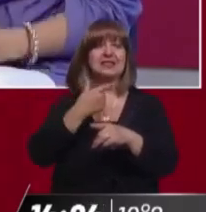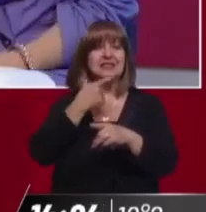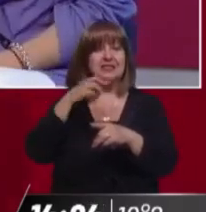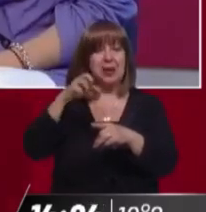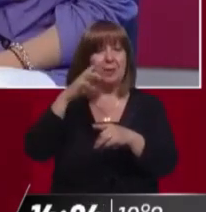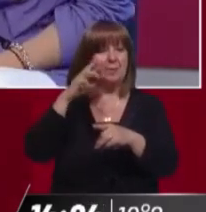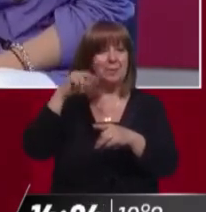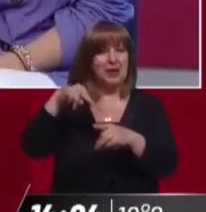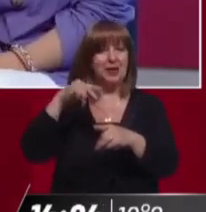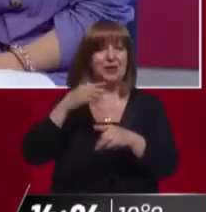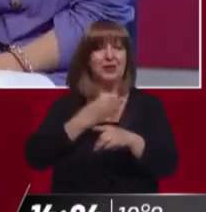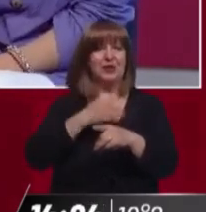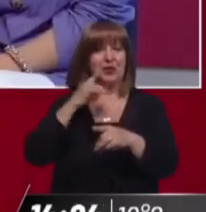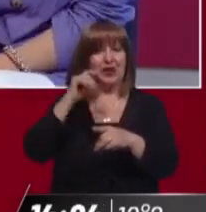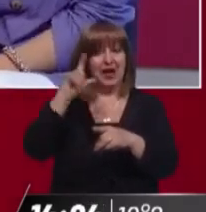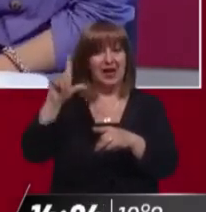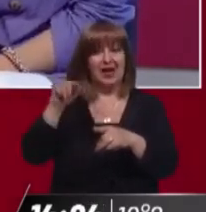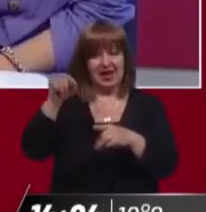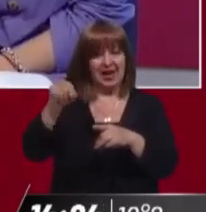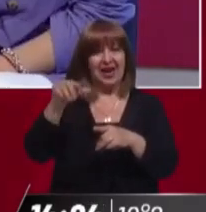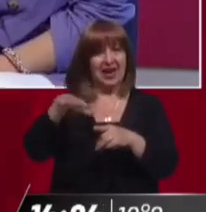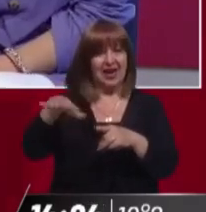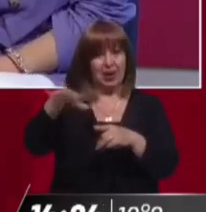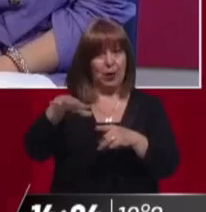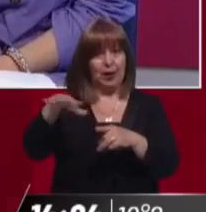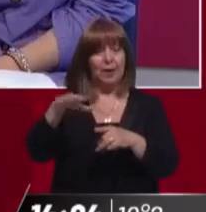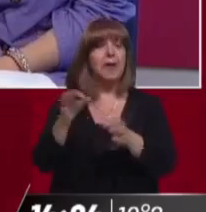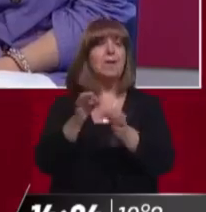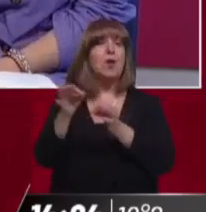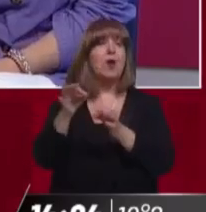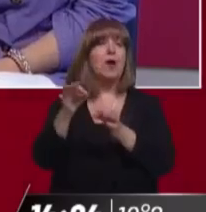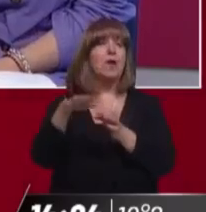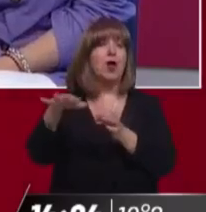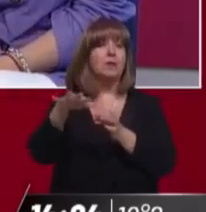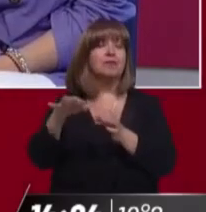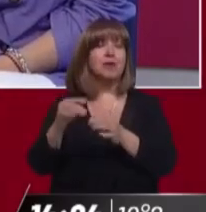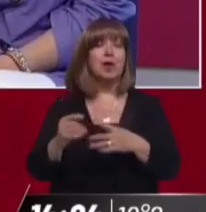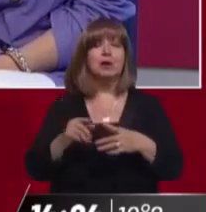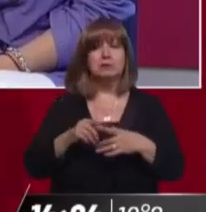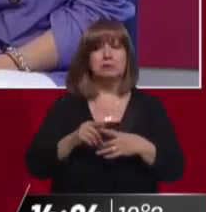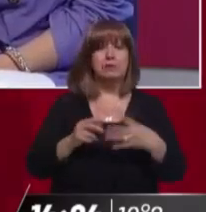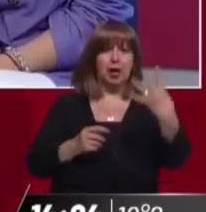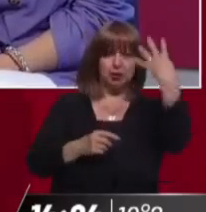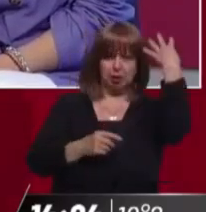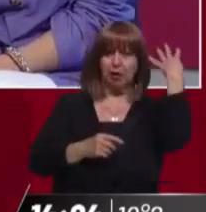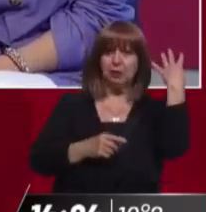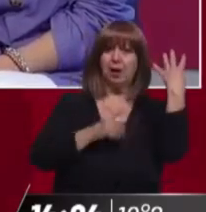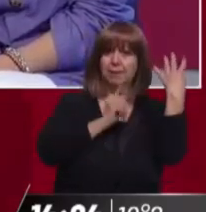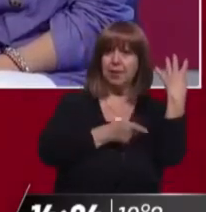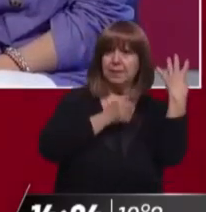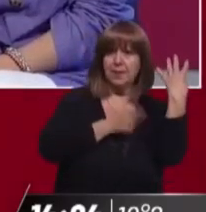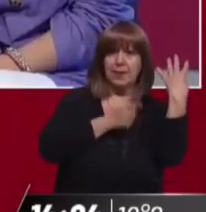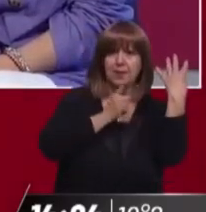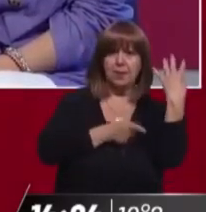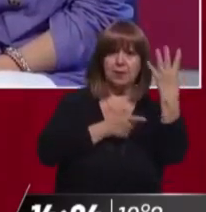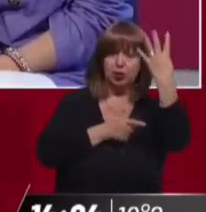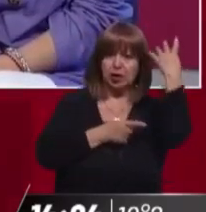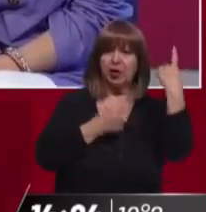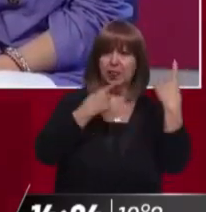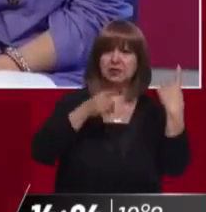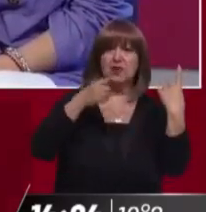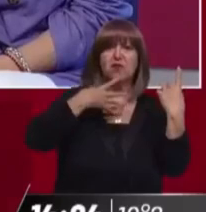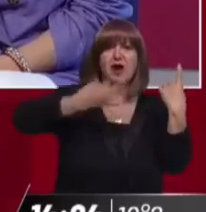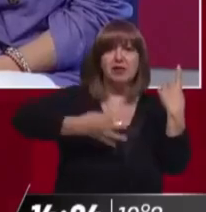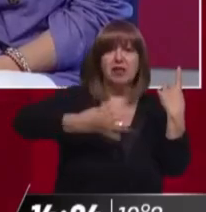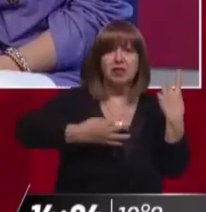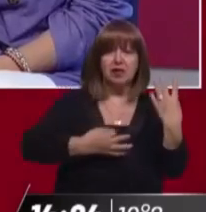claro los perros los gatos y los patos Bueno pero qué pas Trump siguió insistiendo con esto y hoy hace un rato